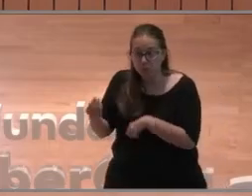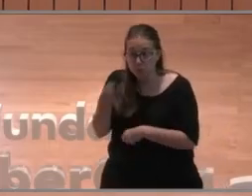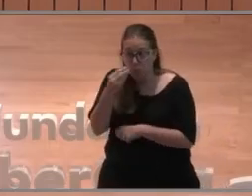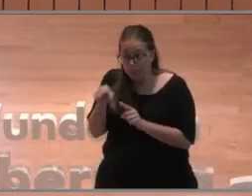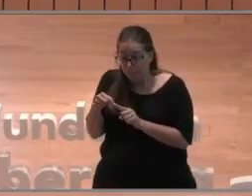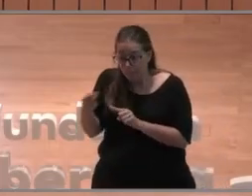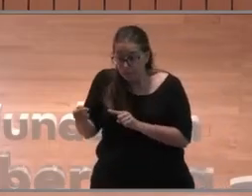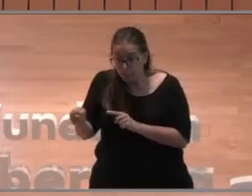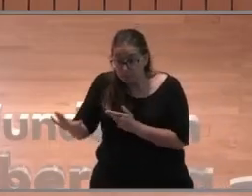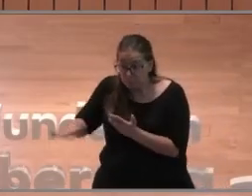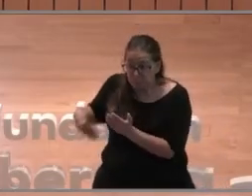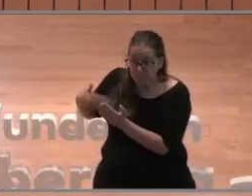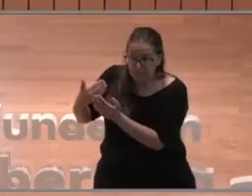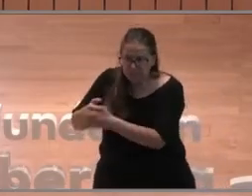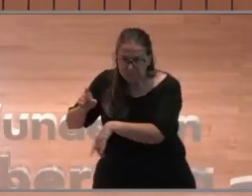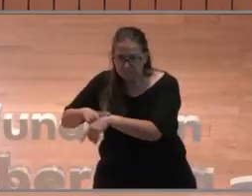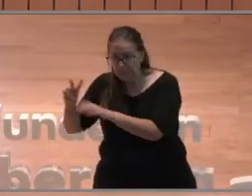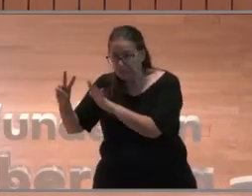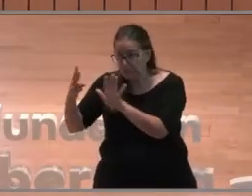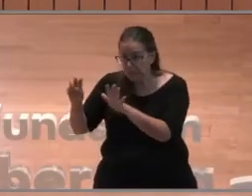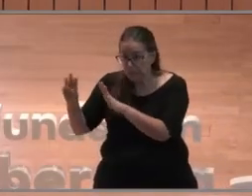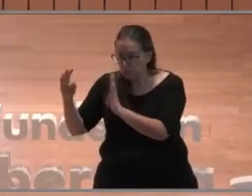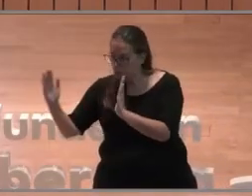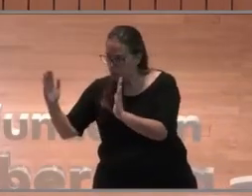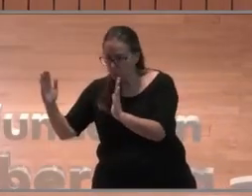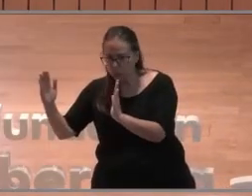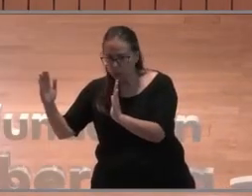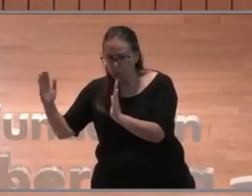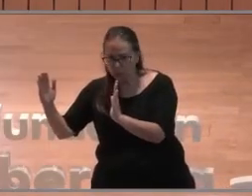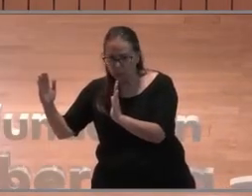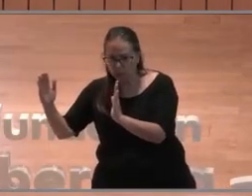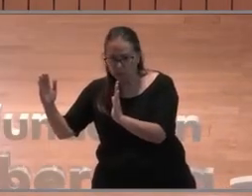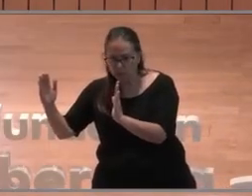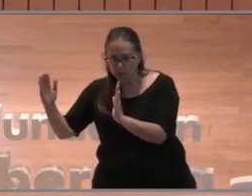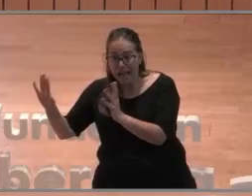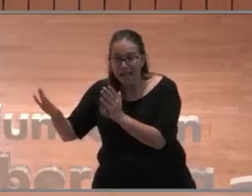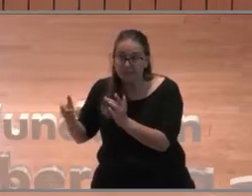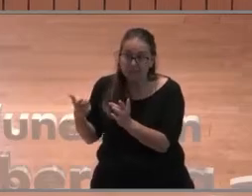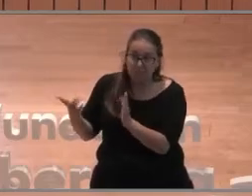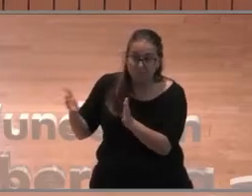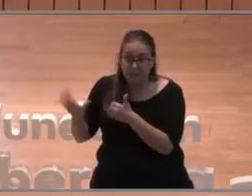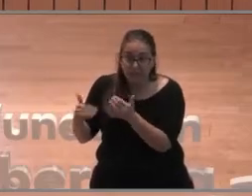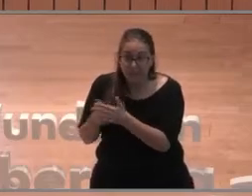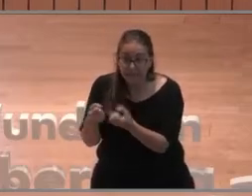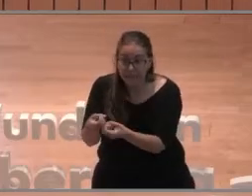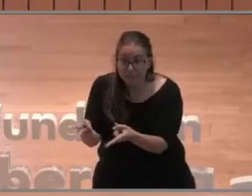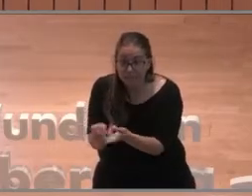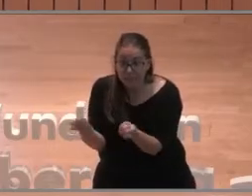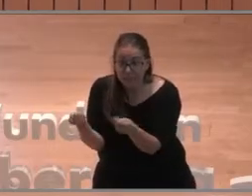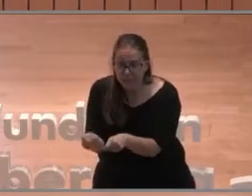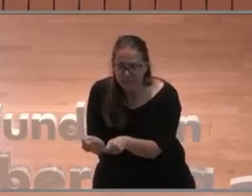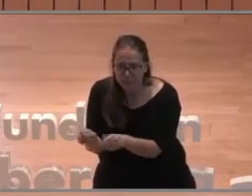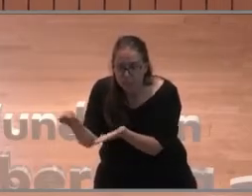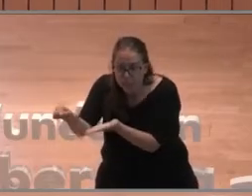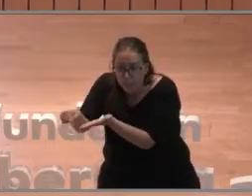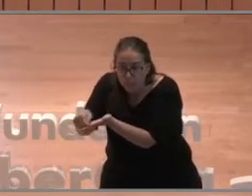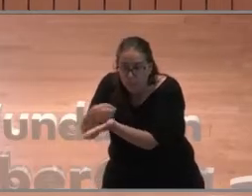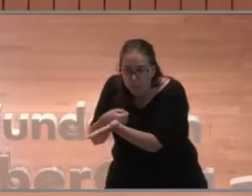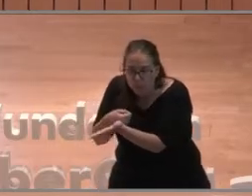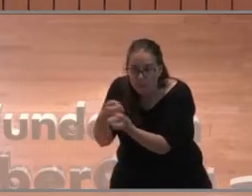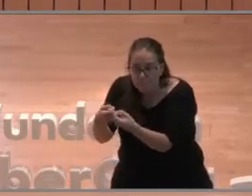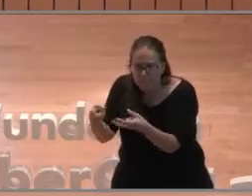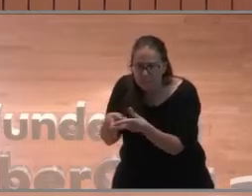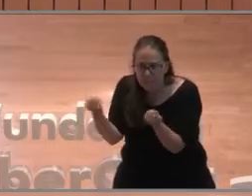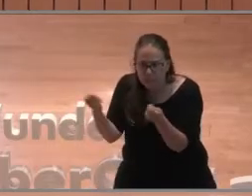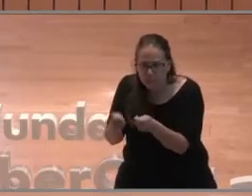comer hasta las 7, las 8, que decíamos que ya hasta que cerraban las piscinas. el momento en que cerraron las piscinas venía un aluvión de gente, ¿no?